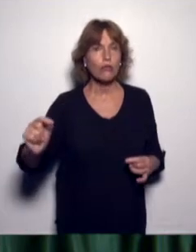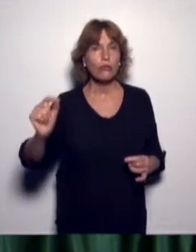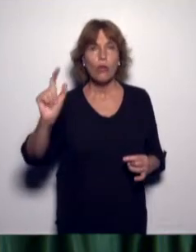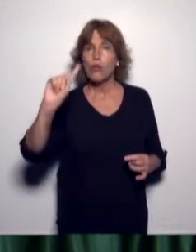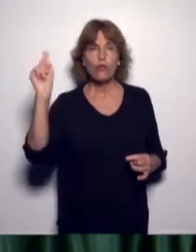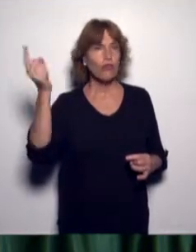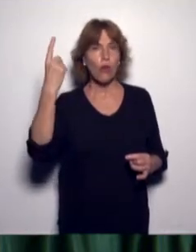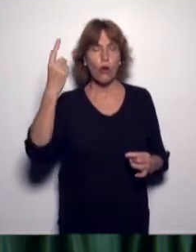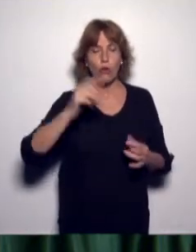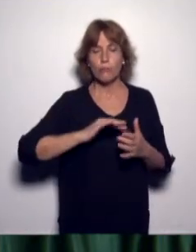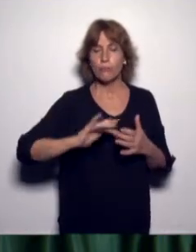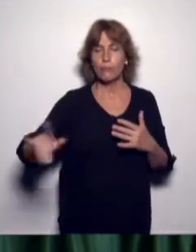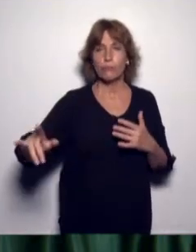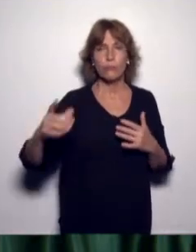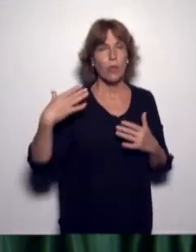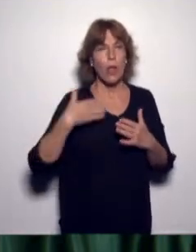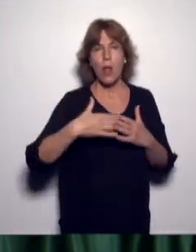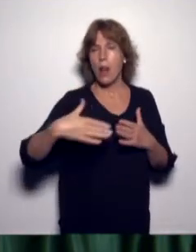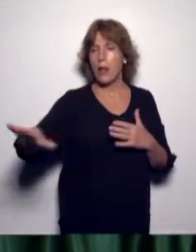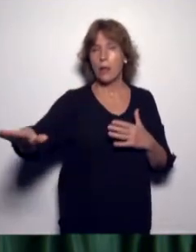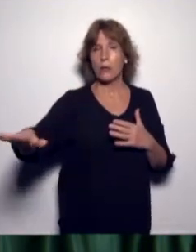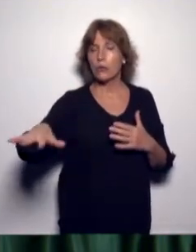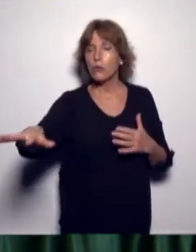en soledad, en el desierto, decíamos, ¿no?